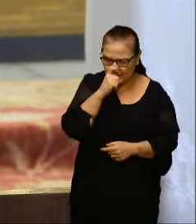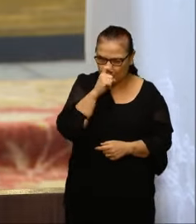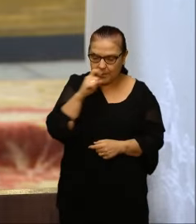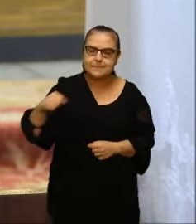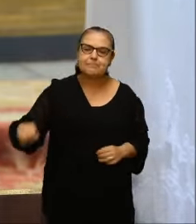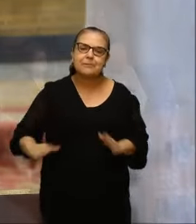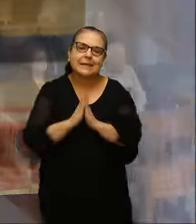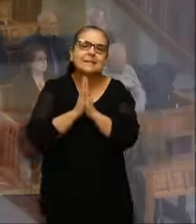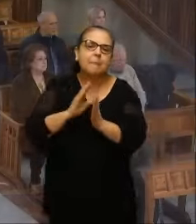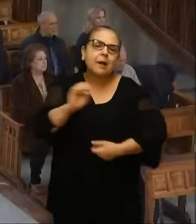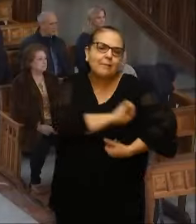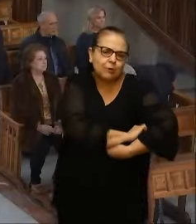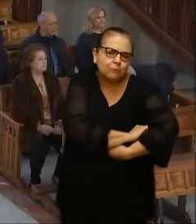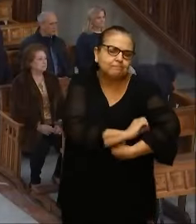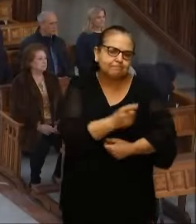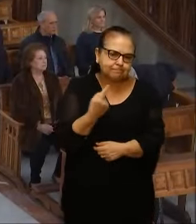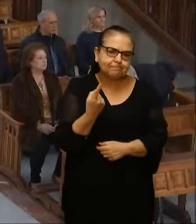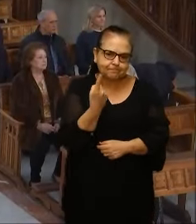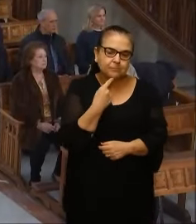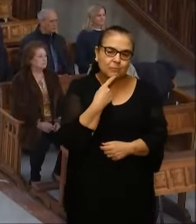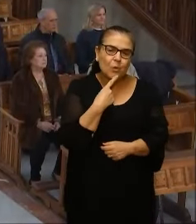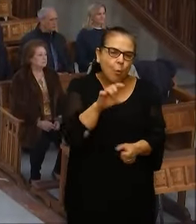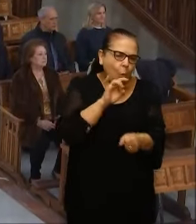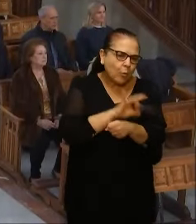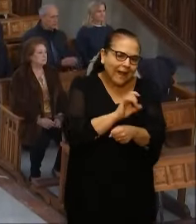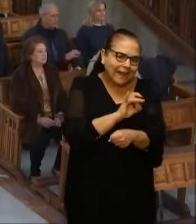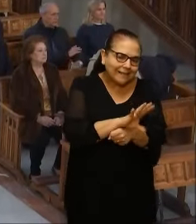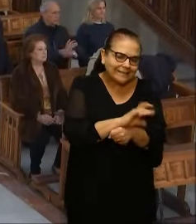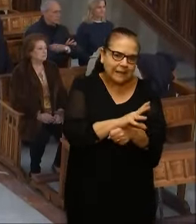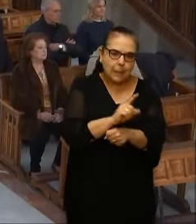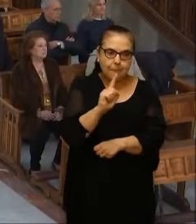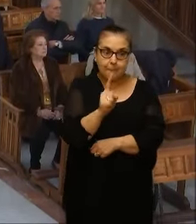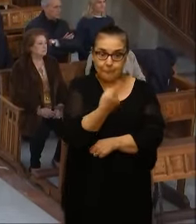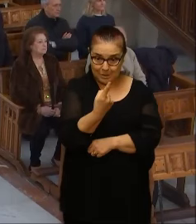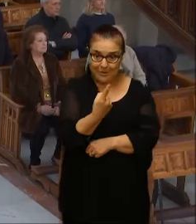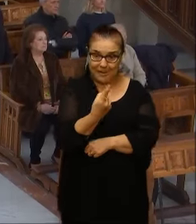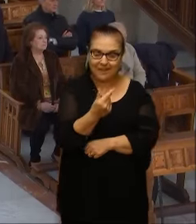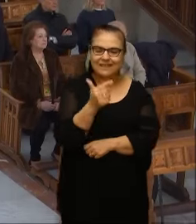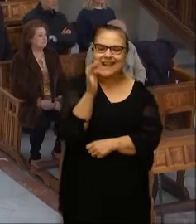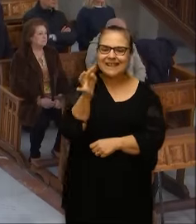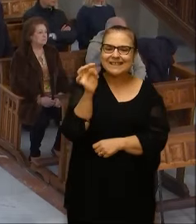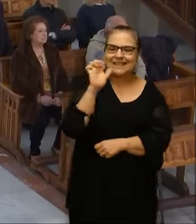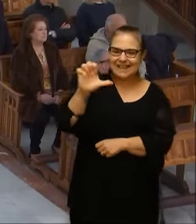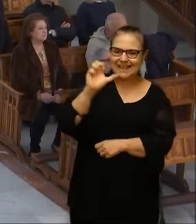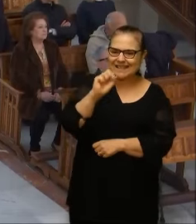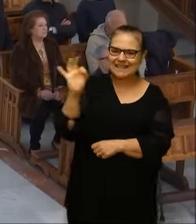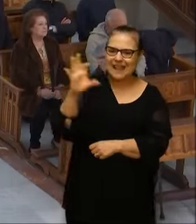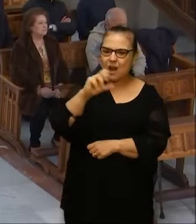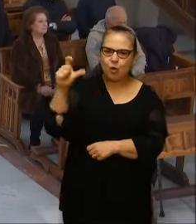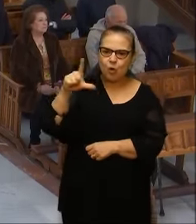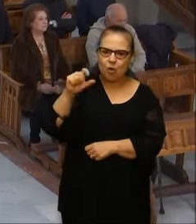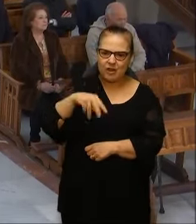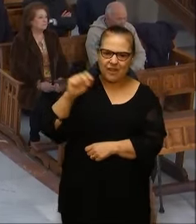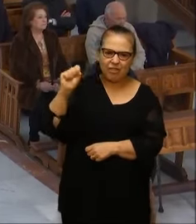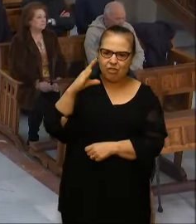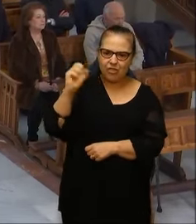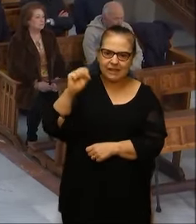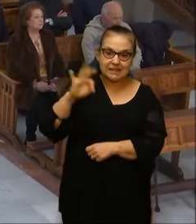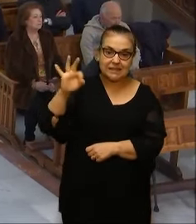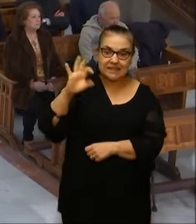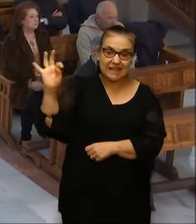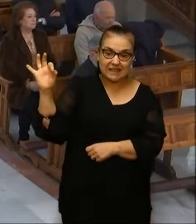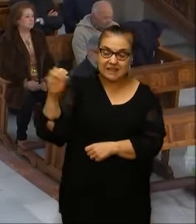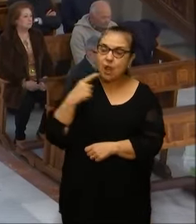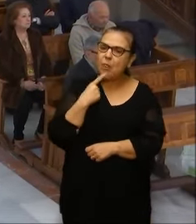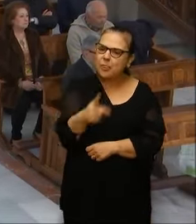San Pablo, hay una de las cartas en las cuales en la primera Tesalonicenses que dice, el que no trabaje que tampoco coma, porque nos hemos